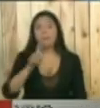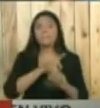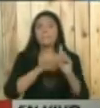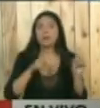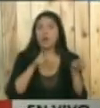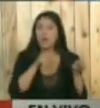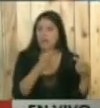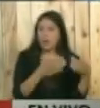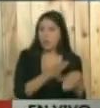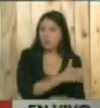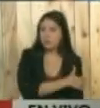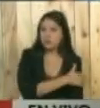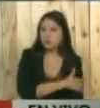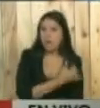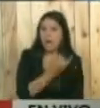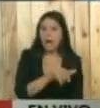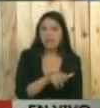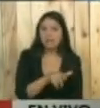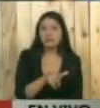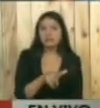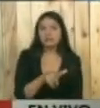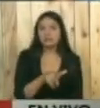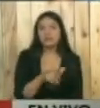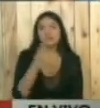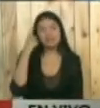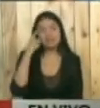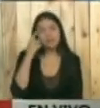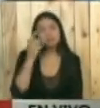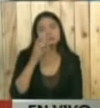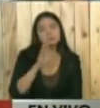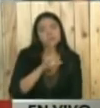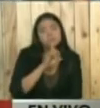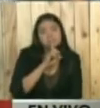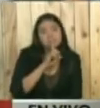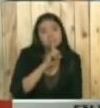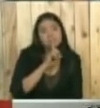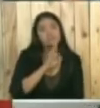derecha anda por ahí lamiéndose las heridas,